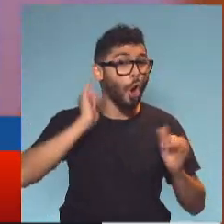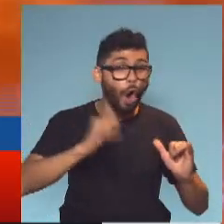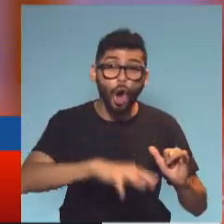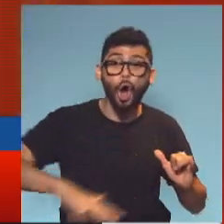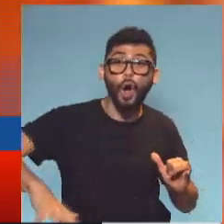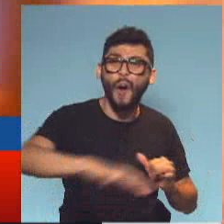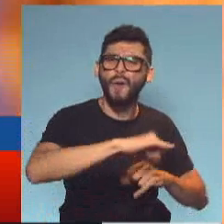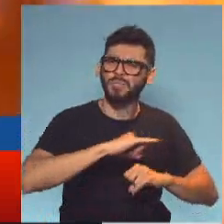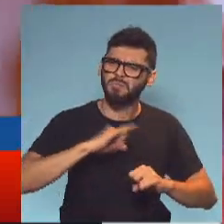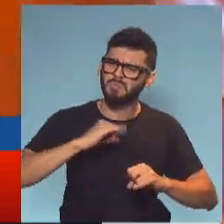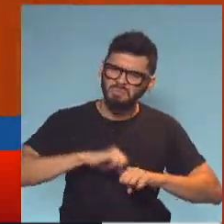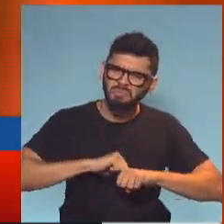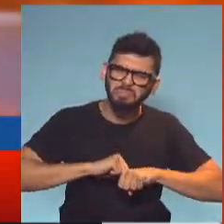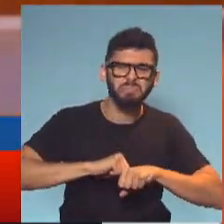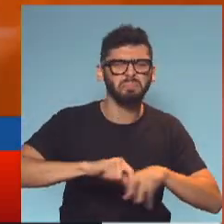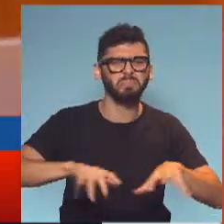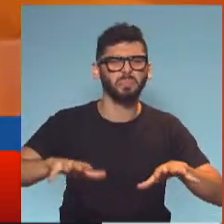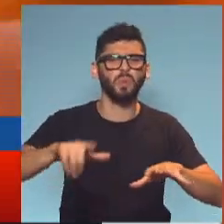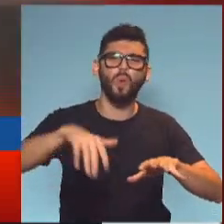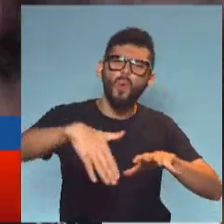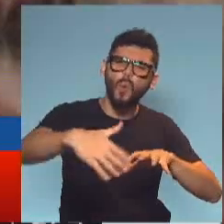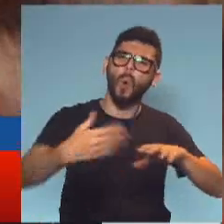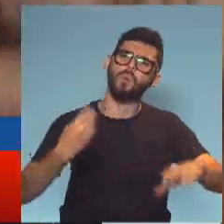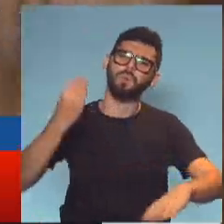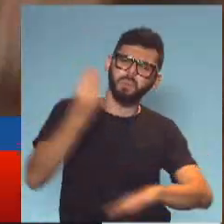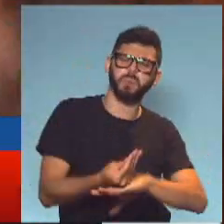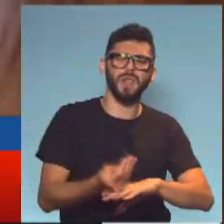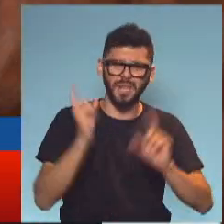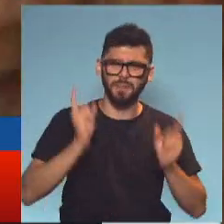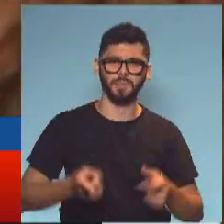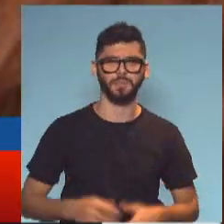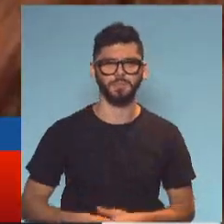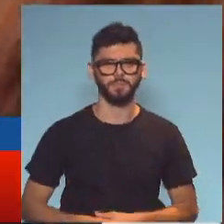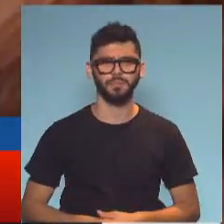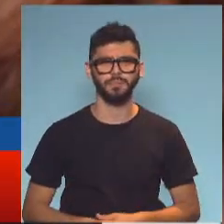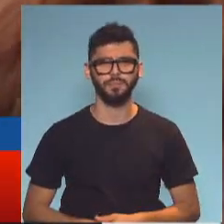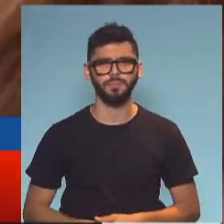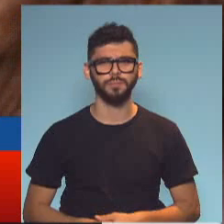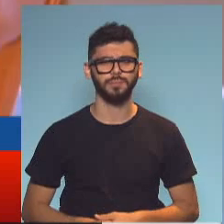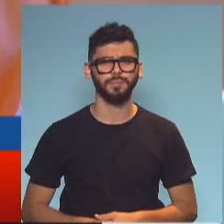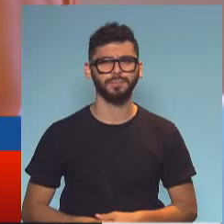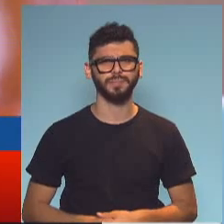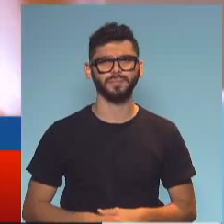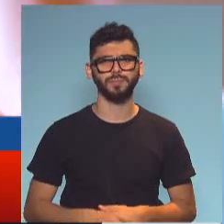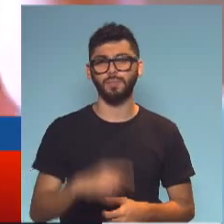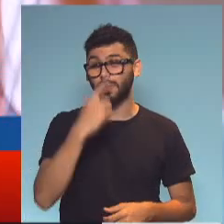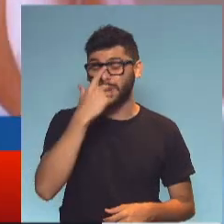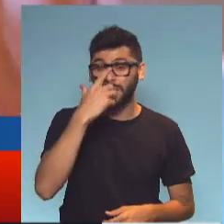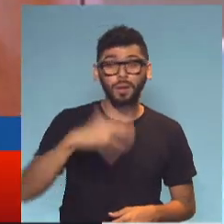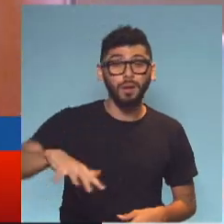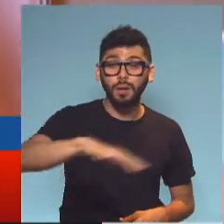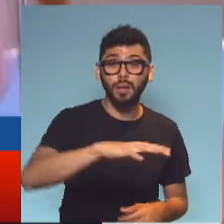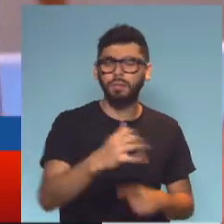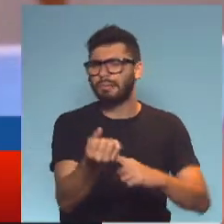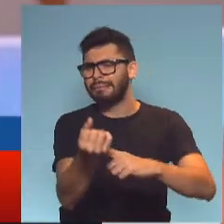nuestra patria para que vengan pronto también a hacerse cargo. Nadie podrá ignorar ese